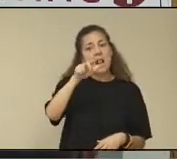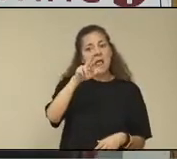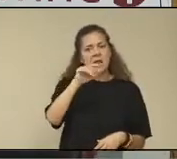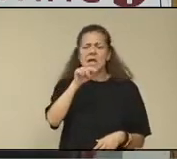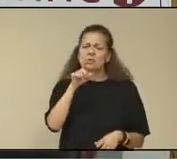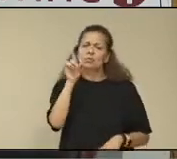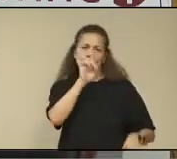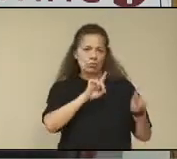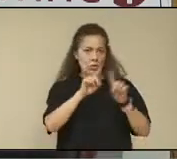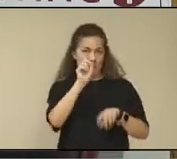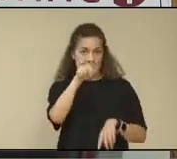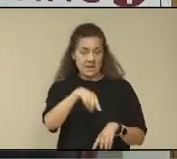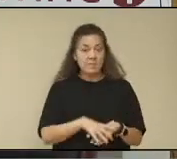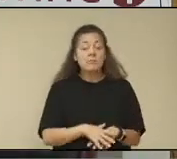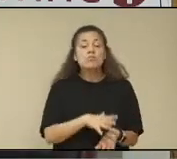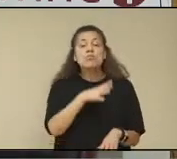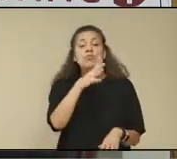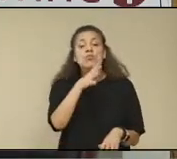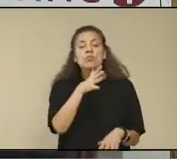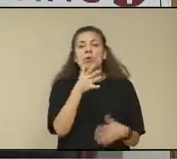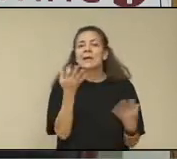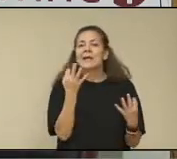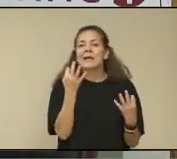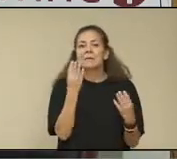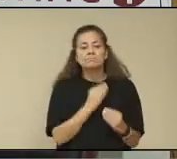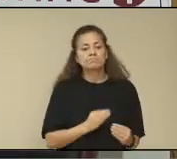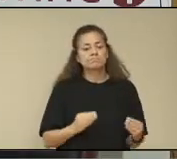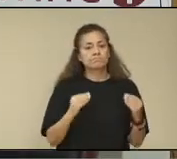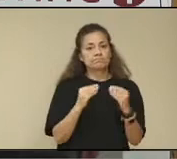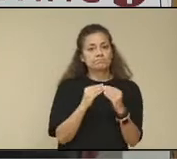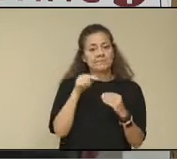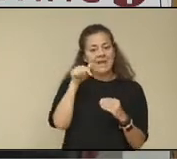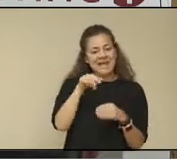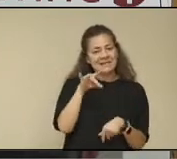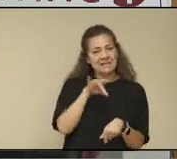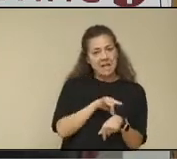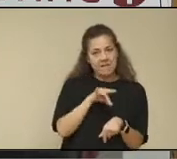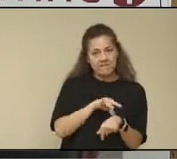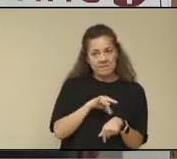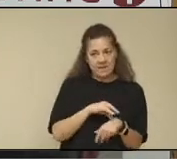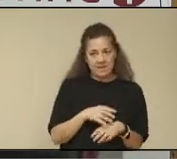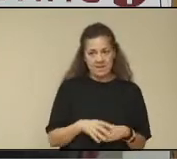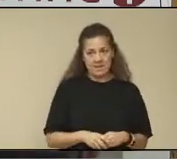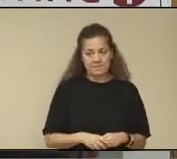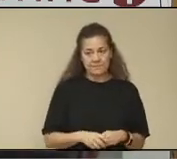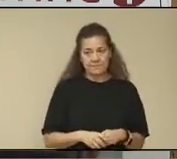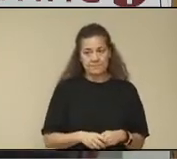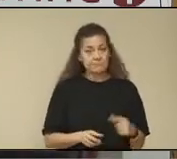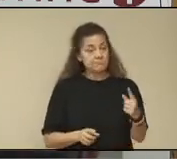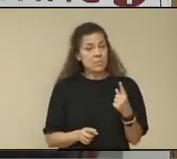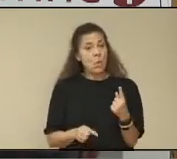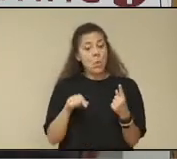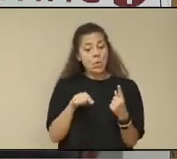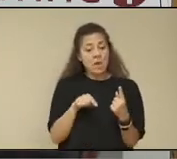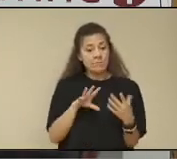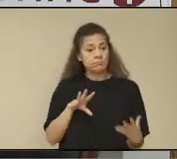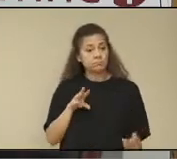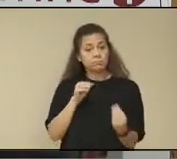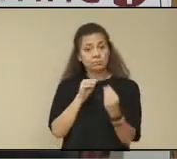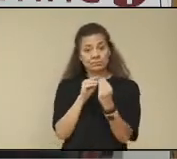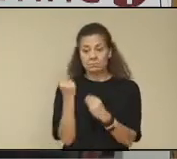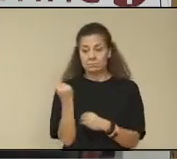también, porque ¿qué tienen en común la distribución de estas enfermedades? Y una de las cuestiones que tienen en